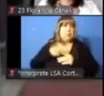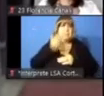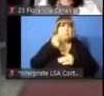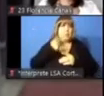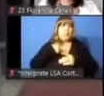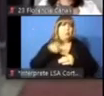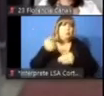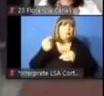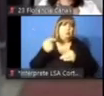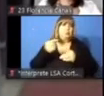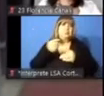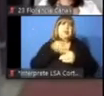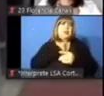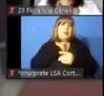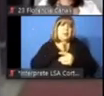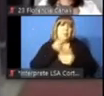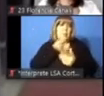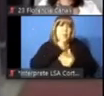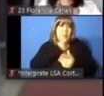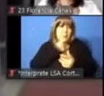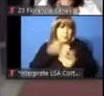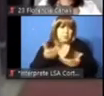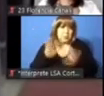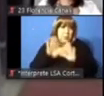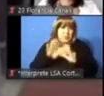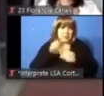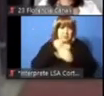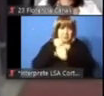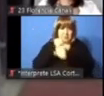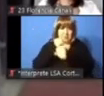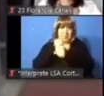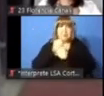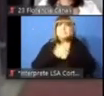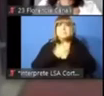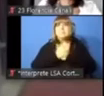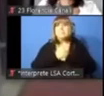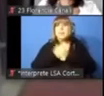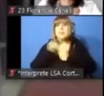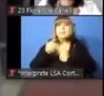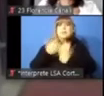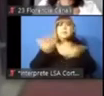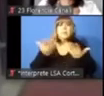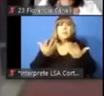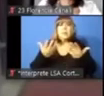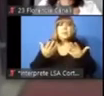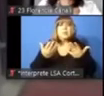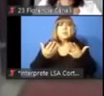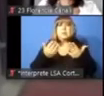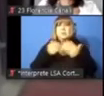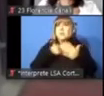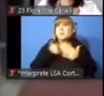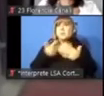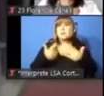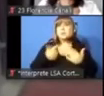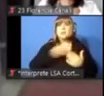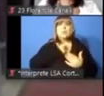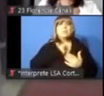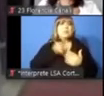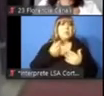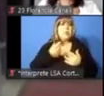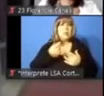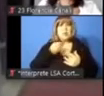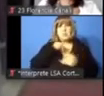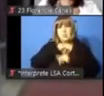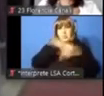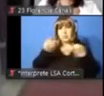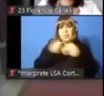queremos los mendocinos. Siempre la actitud fue de acompañar, y yo quiero